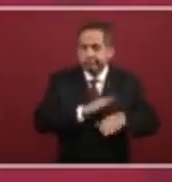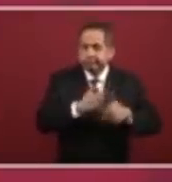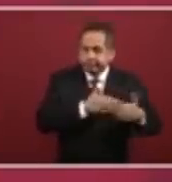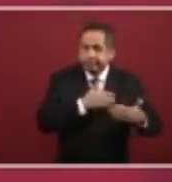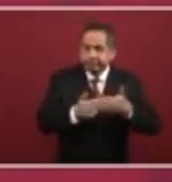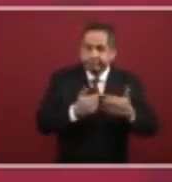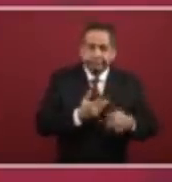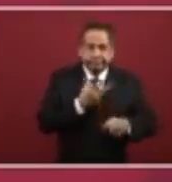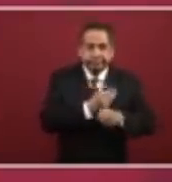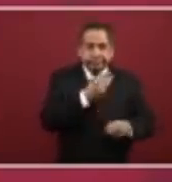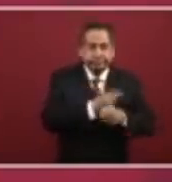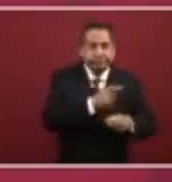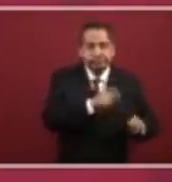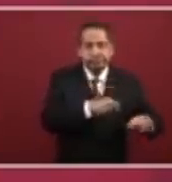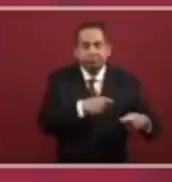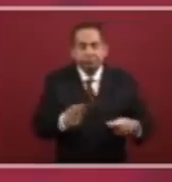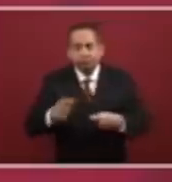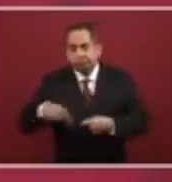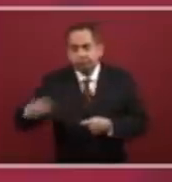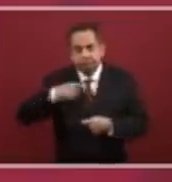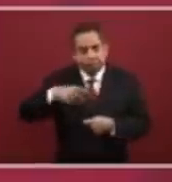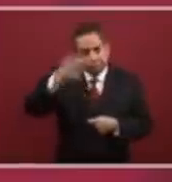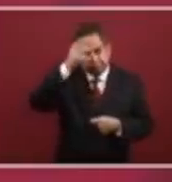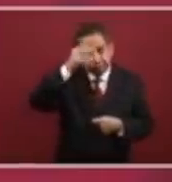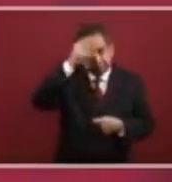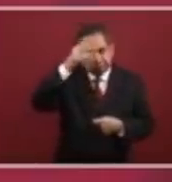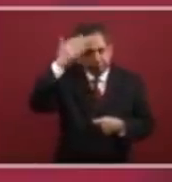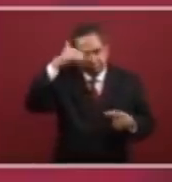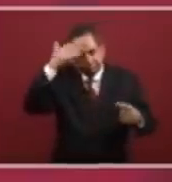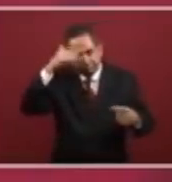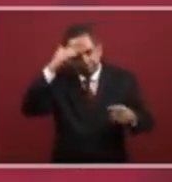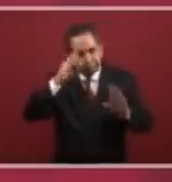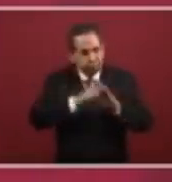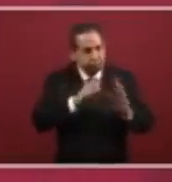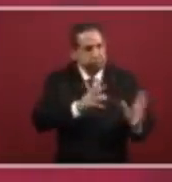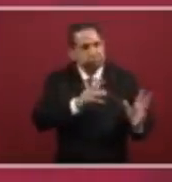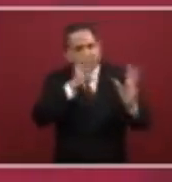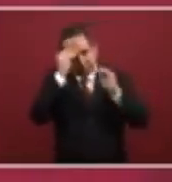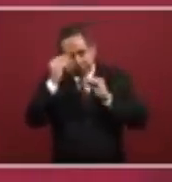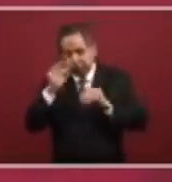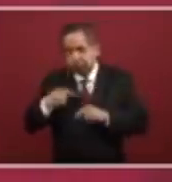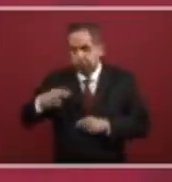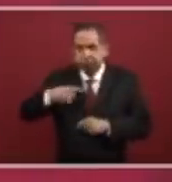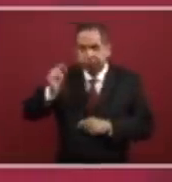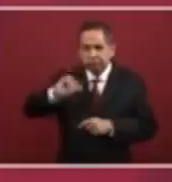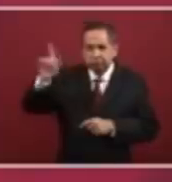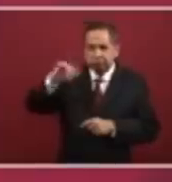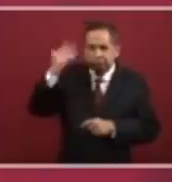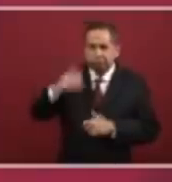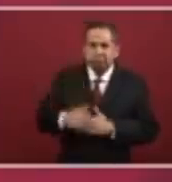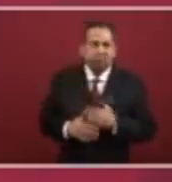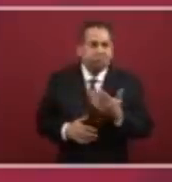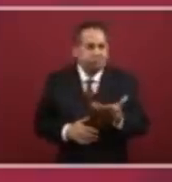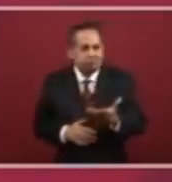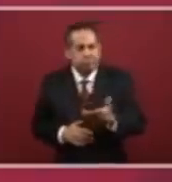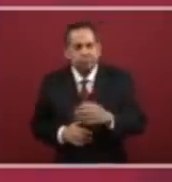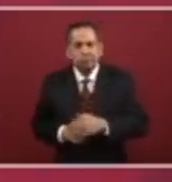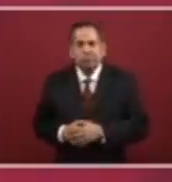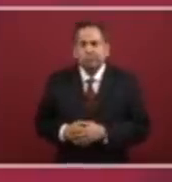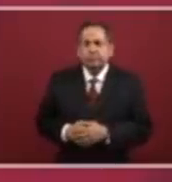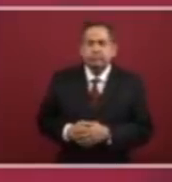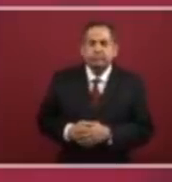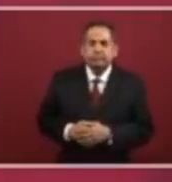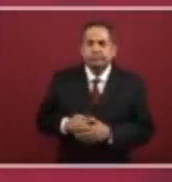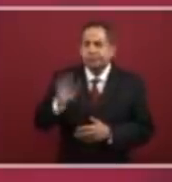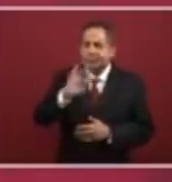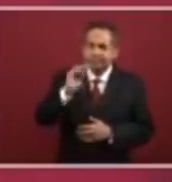una escuela permanente de formación de profesionales. Entonces, no es asumir que lo que se,